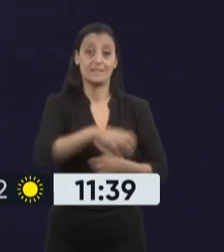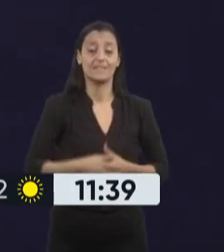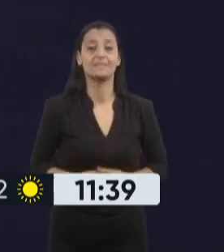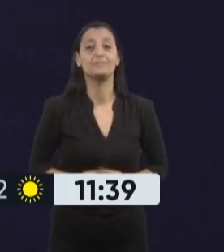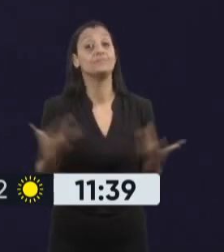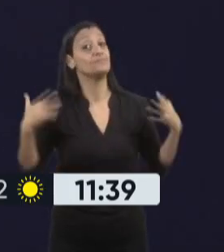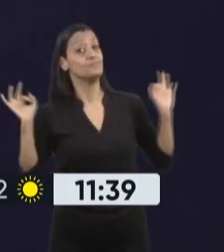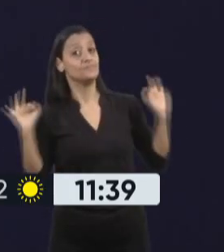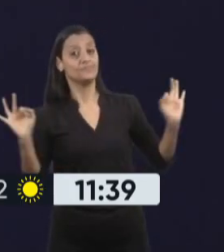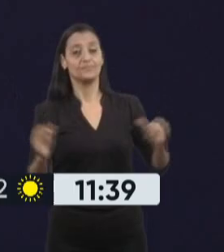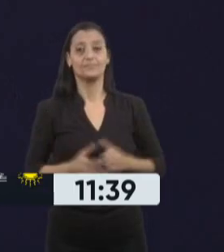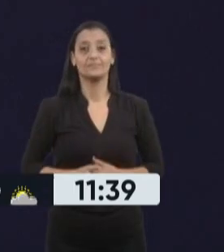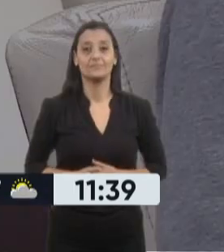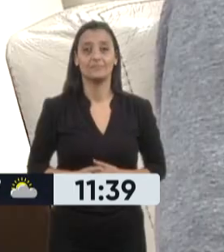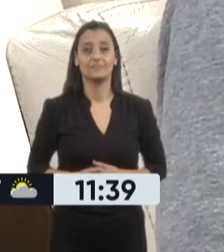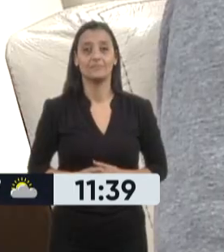he terminado.